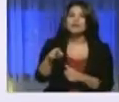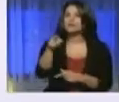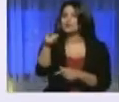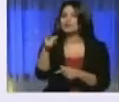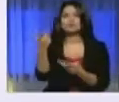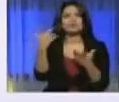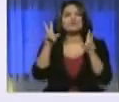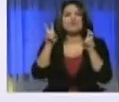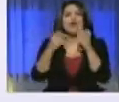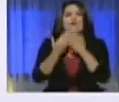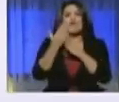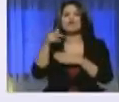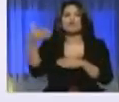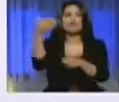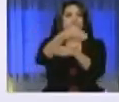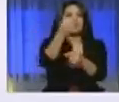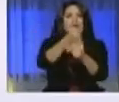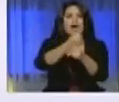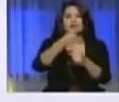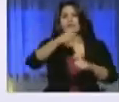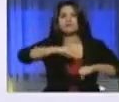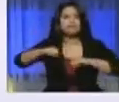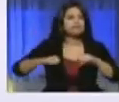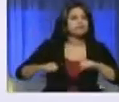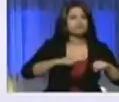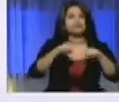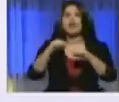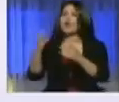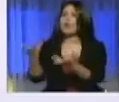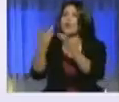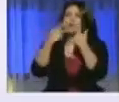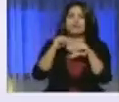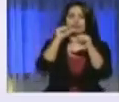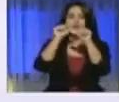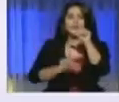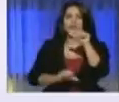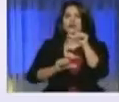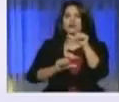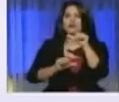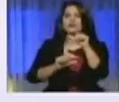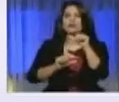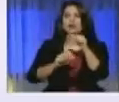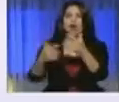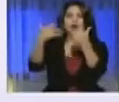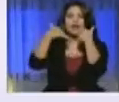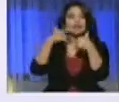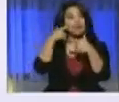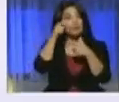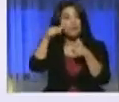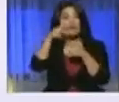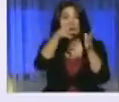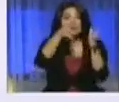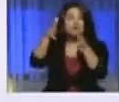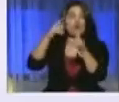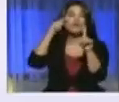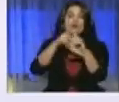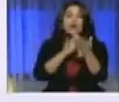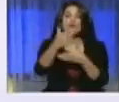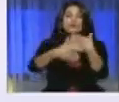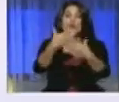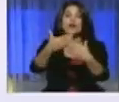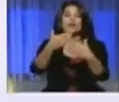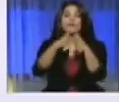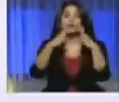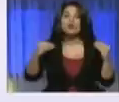la calle, energizado. Hazme un balance y dale una orientación a nuestro pueblo para que sigamos con la agenda de